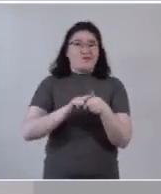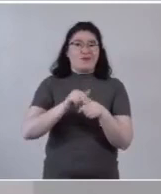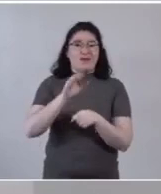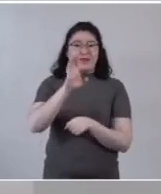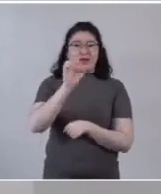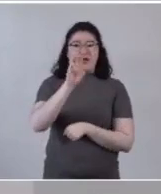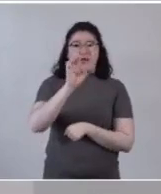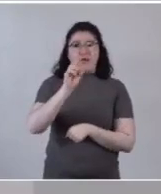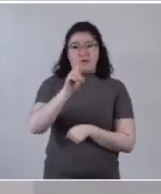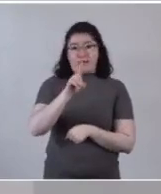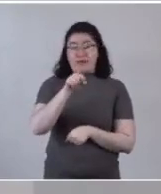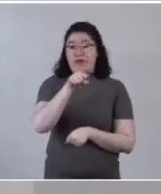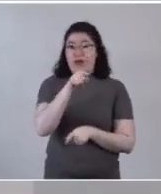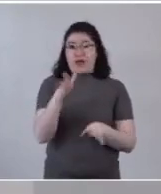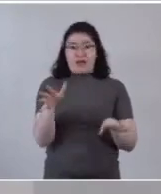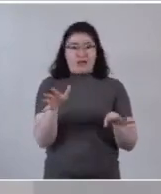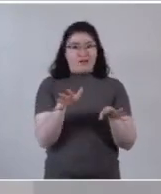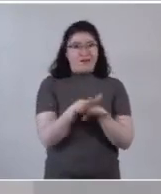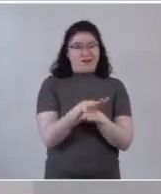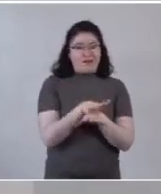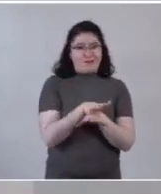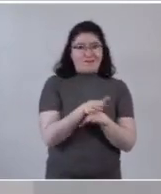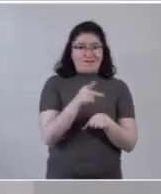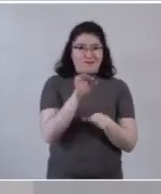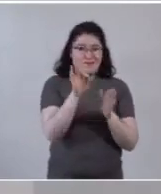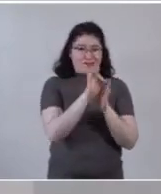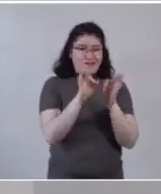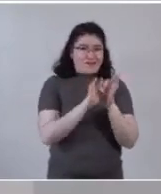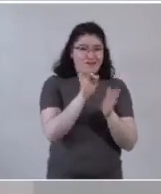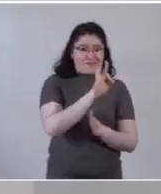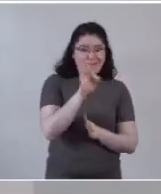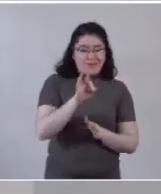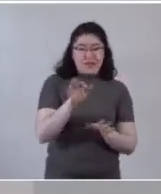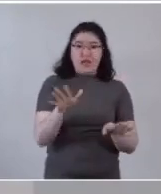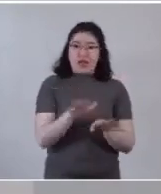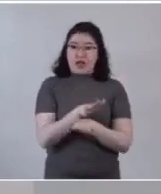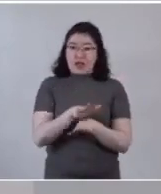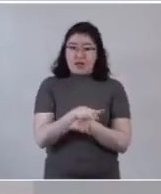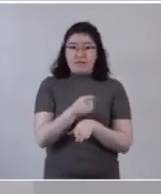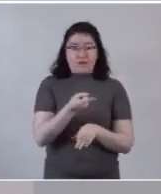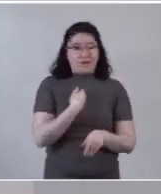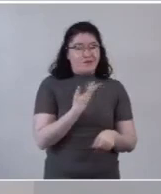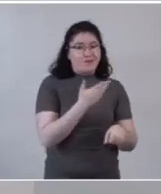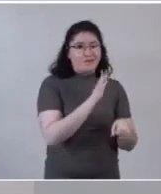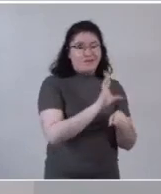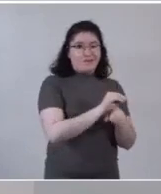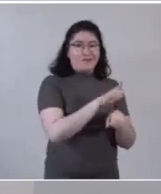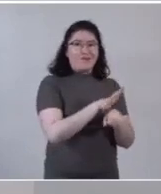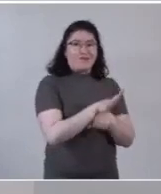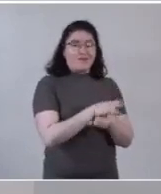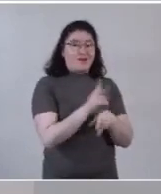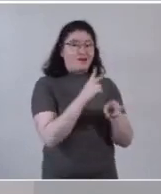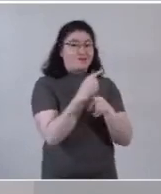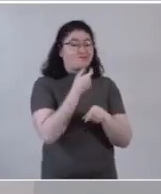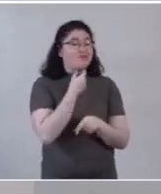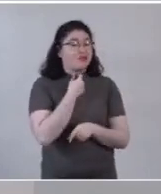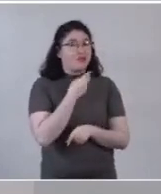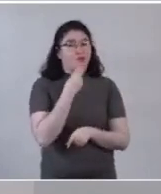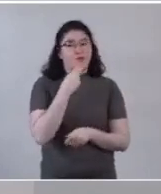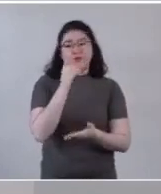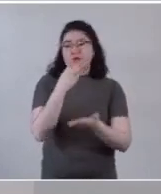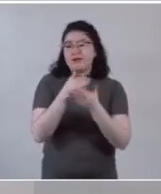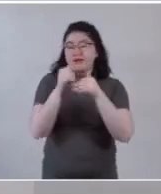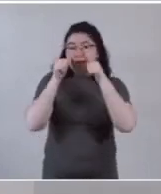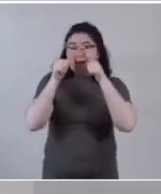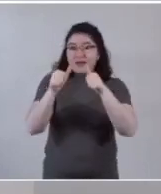algunas fechas programadas para pacientes para fechas posteriores y se permite que esos ventiladores que existen se puedan utilizar para